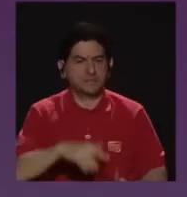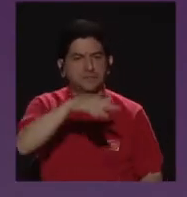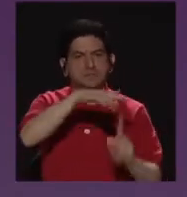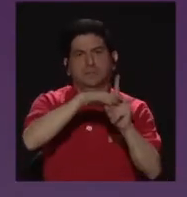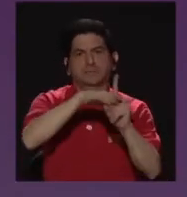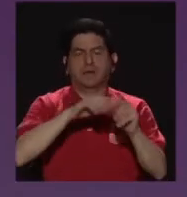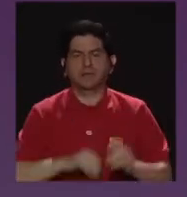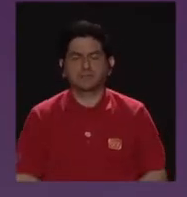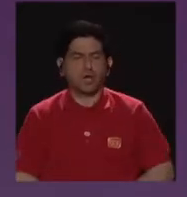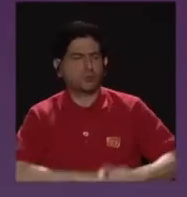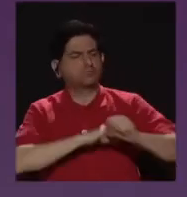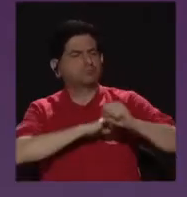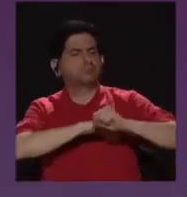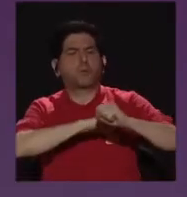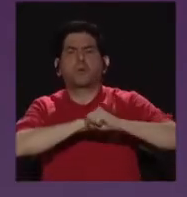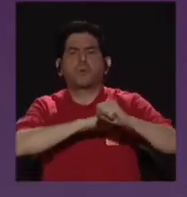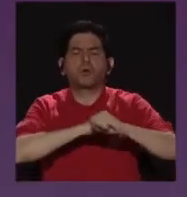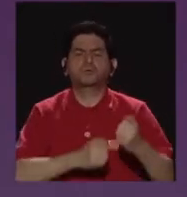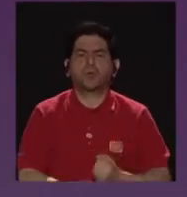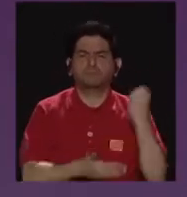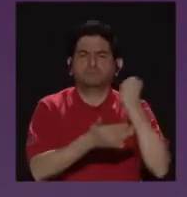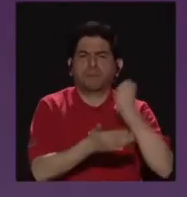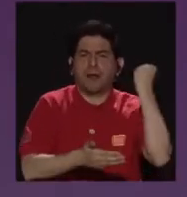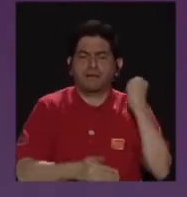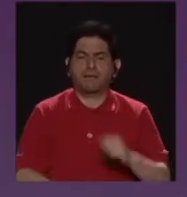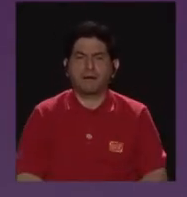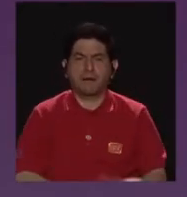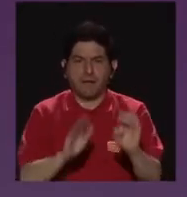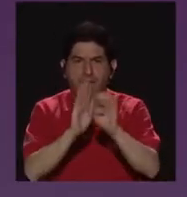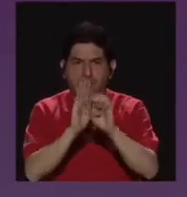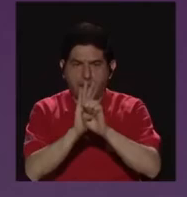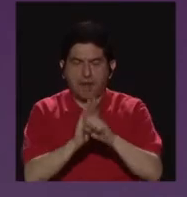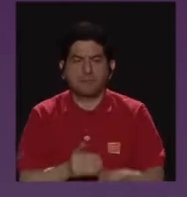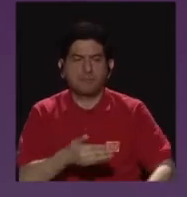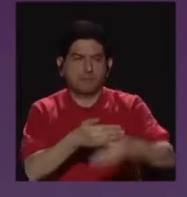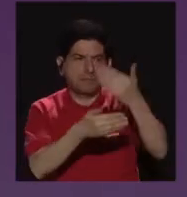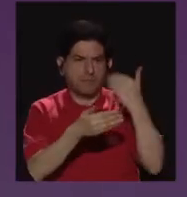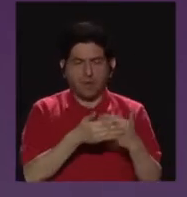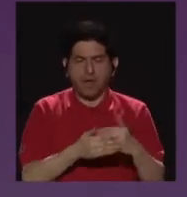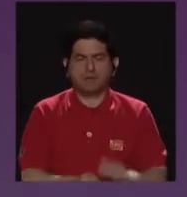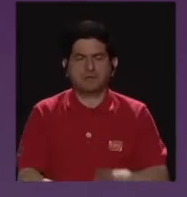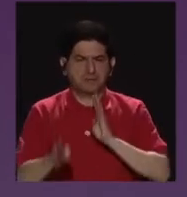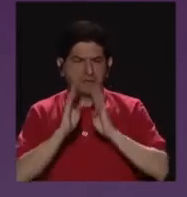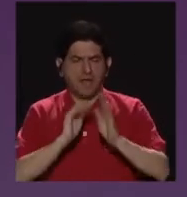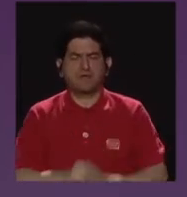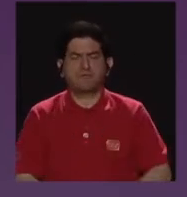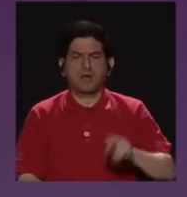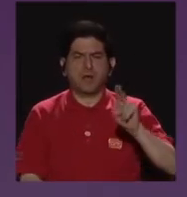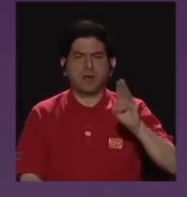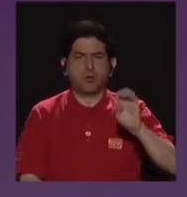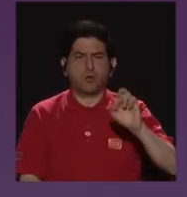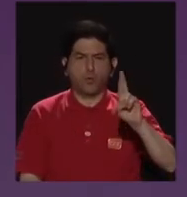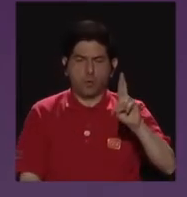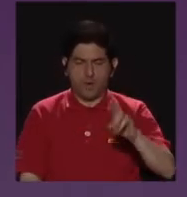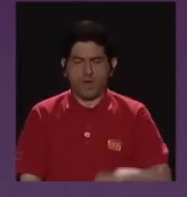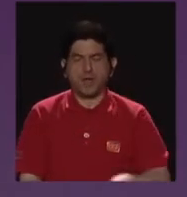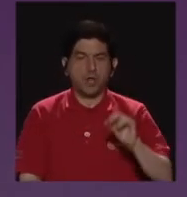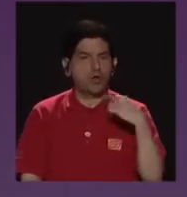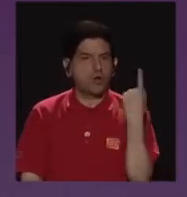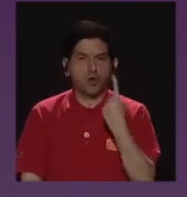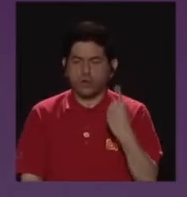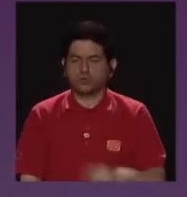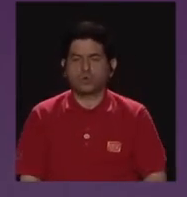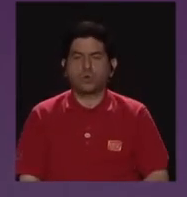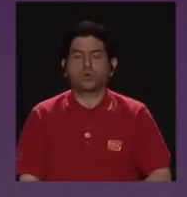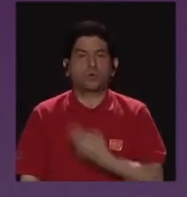para promocionar sus marcas por ejemplo anteriormente estábamos hablando de uber no solamente uber en